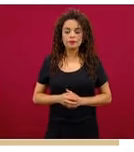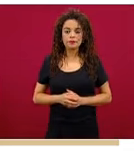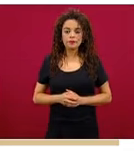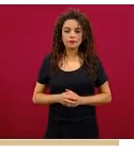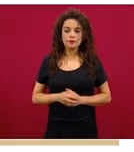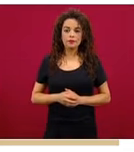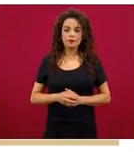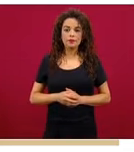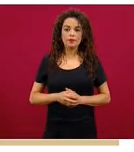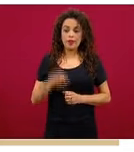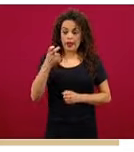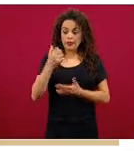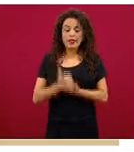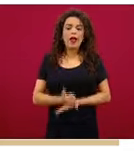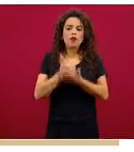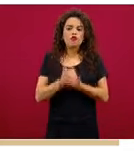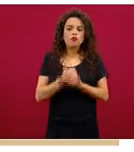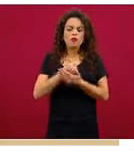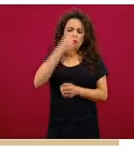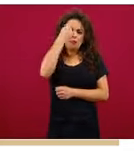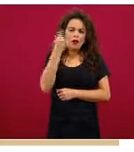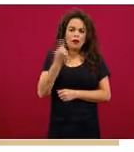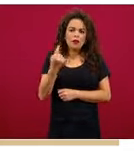eso nos ha ayudado a tener